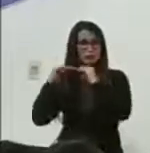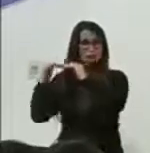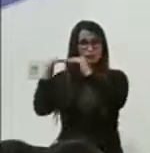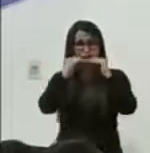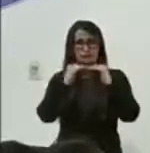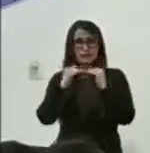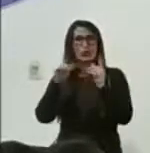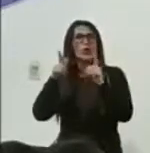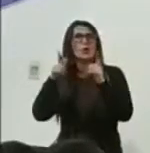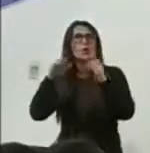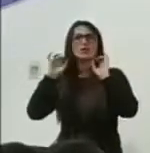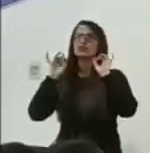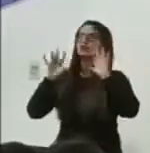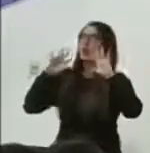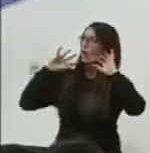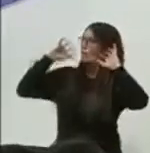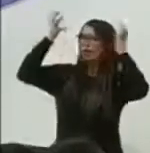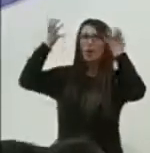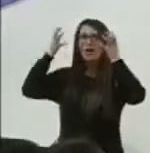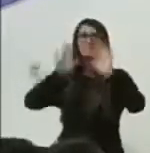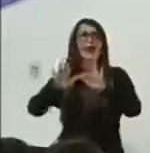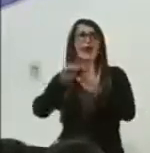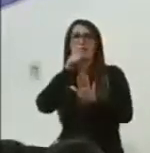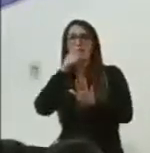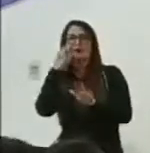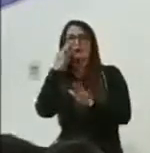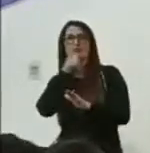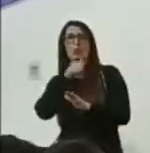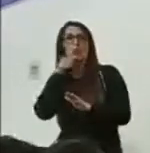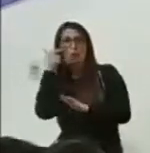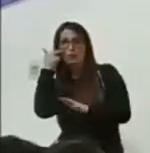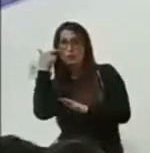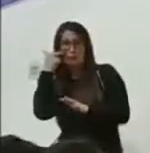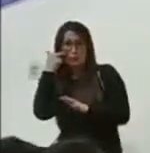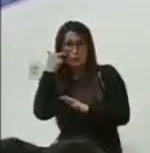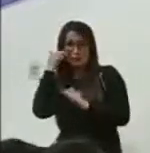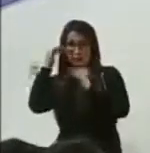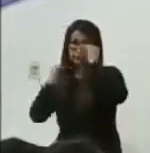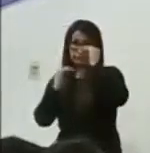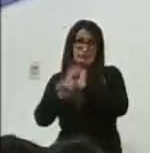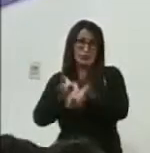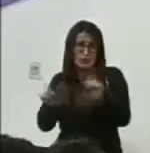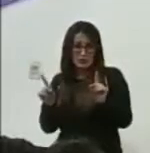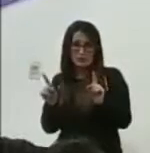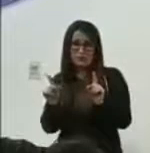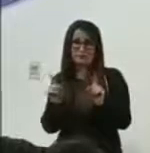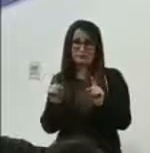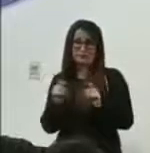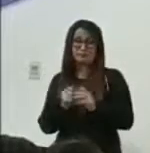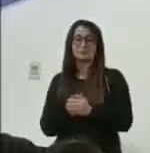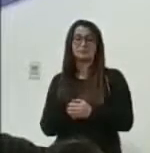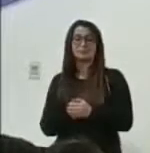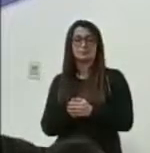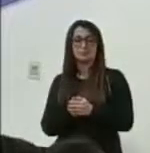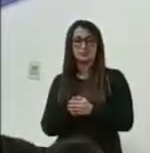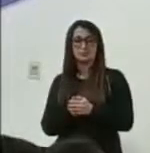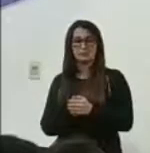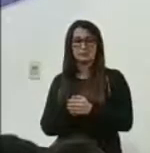la violencia no sea la clave de resolución de las diferencias entre las personas.